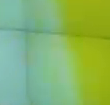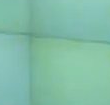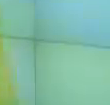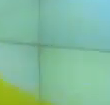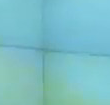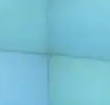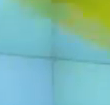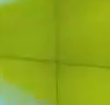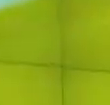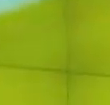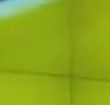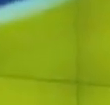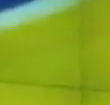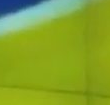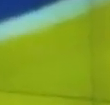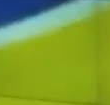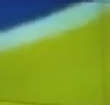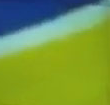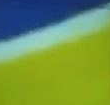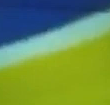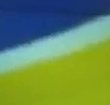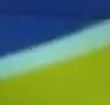Adelante.